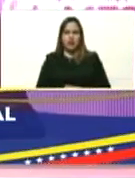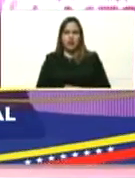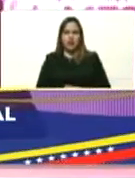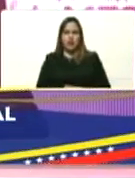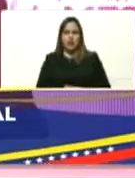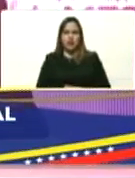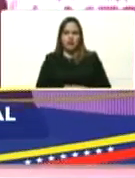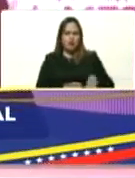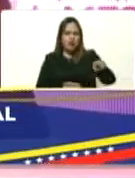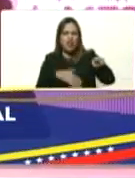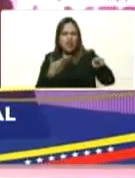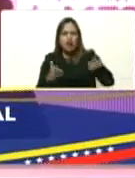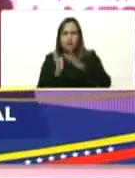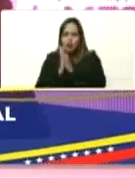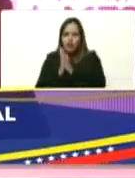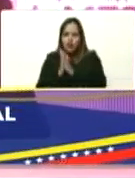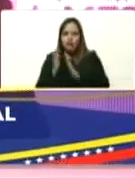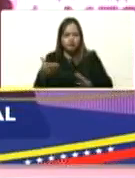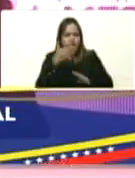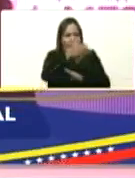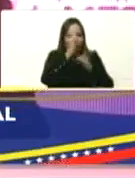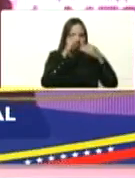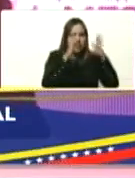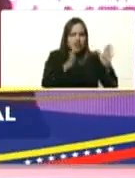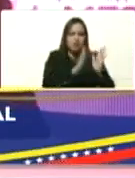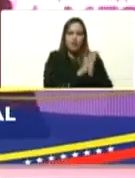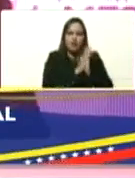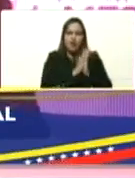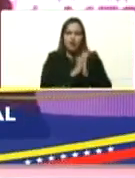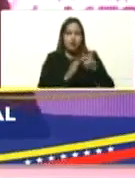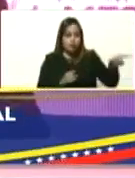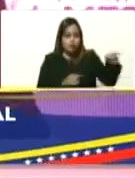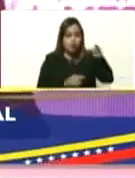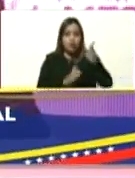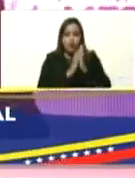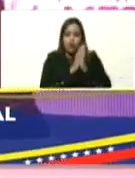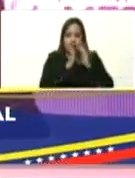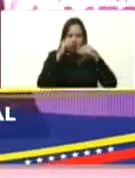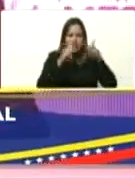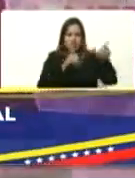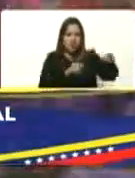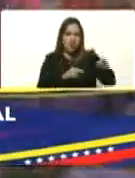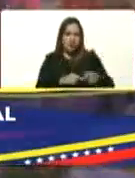¿Pero de qué es? Por favor, Marque, atiéndela, dame el favor. Tú, Alfred Nazaret.